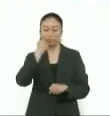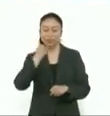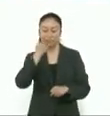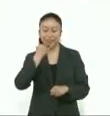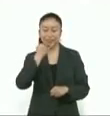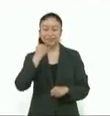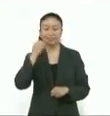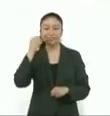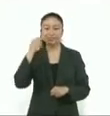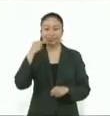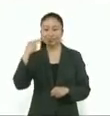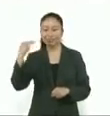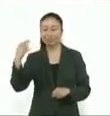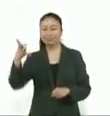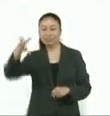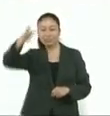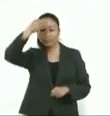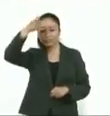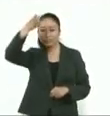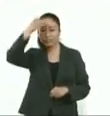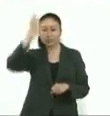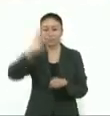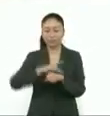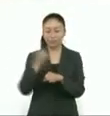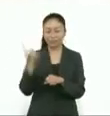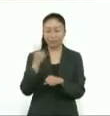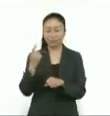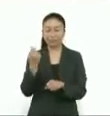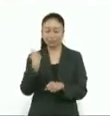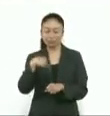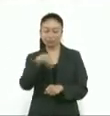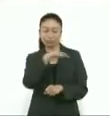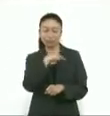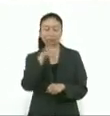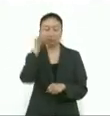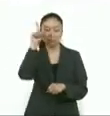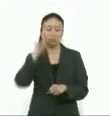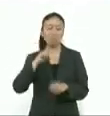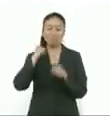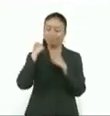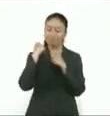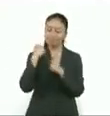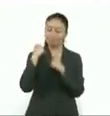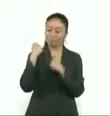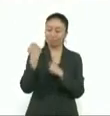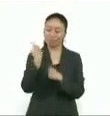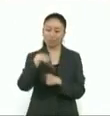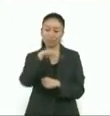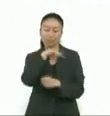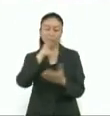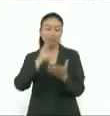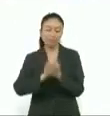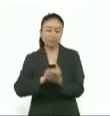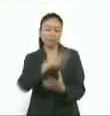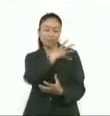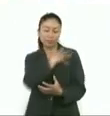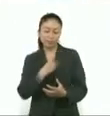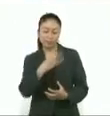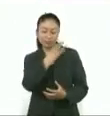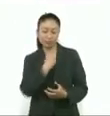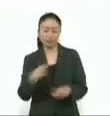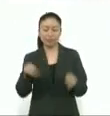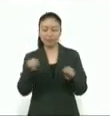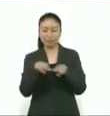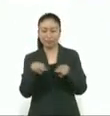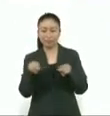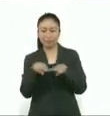náhuatl, especialmente porque somos unas mujeres luchando por nuestros esposos e hijos e nietos